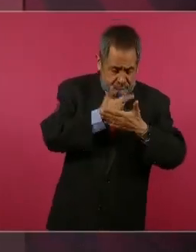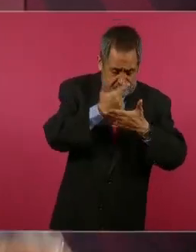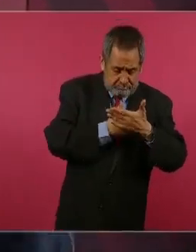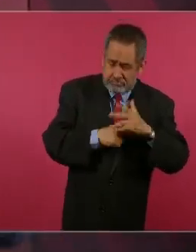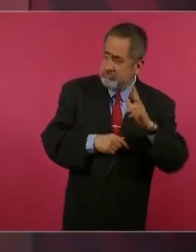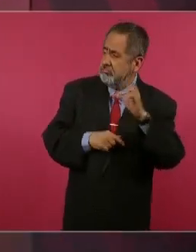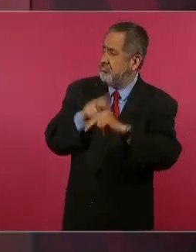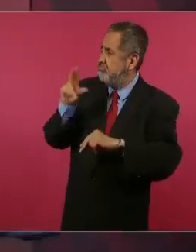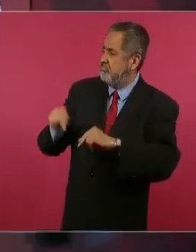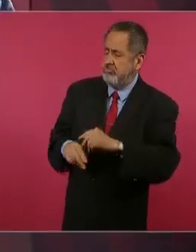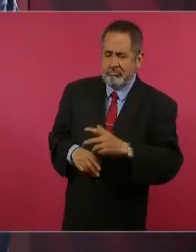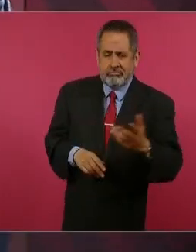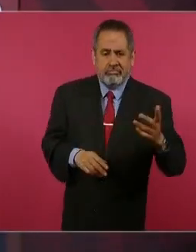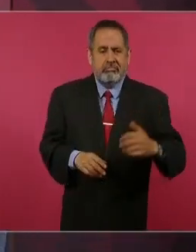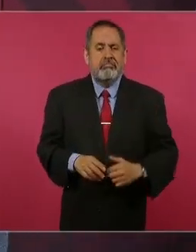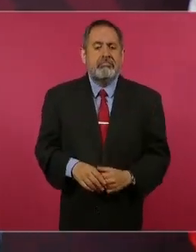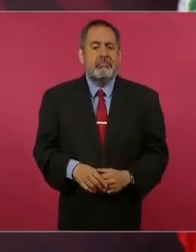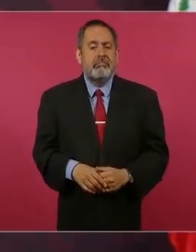porque